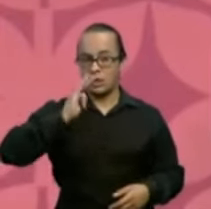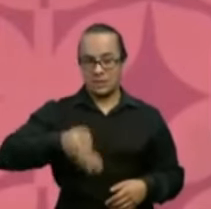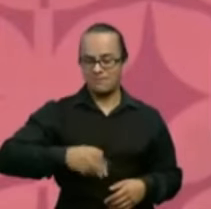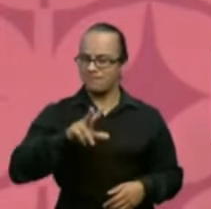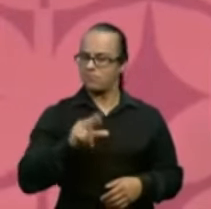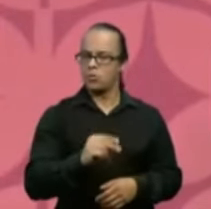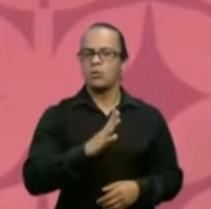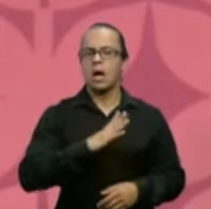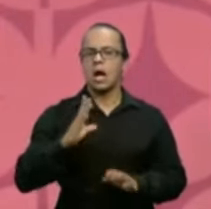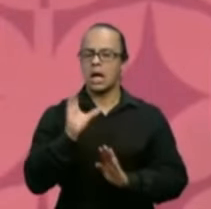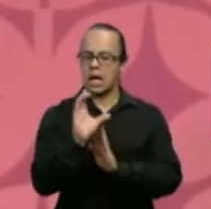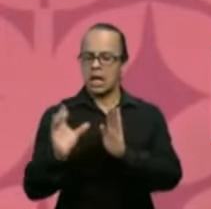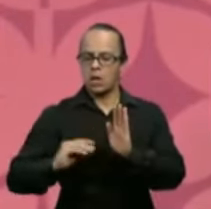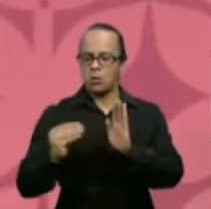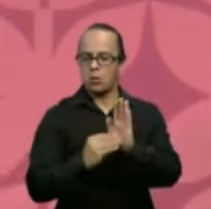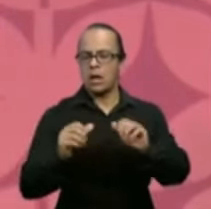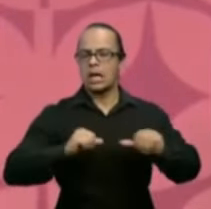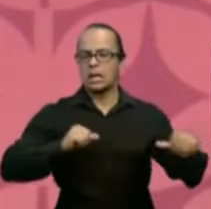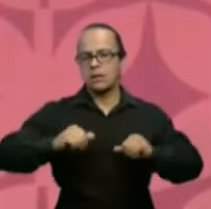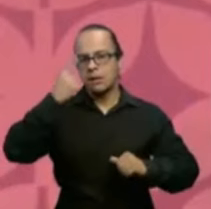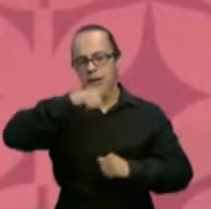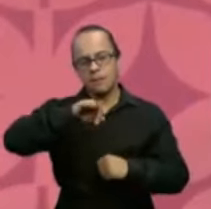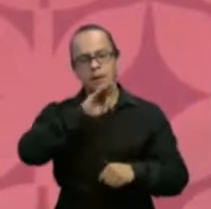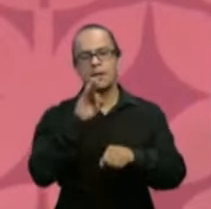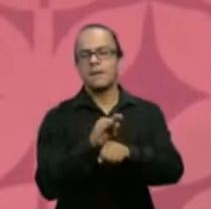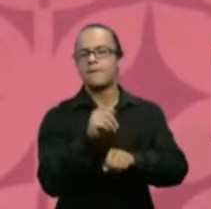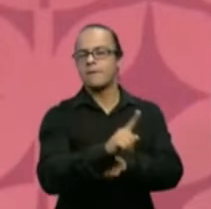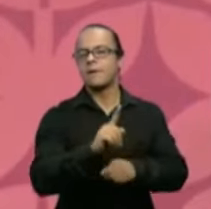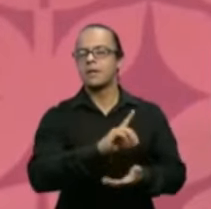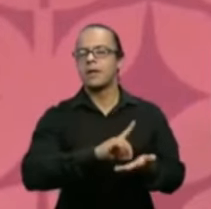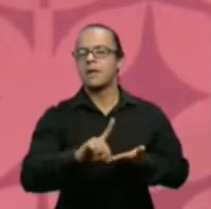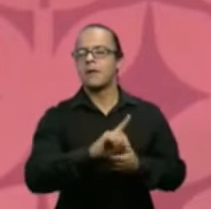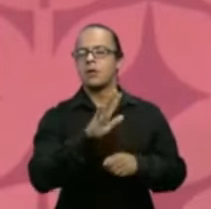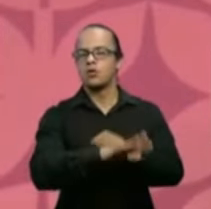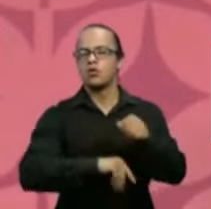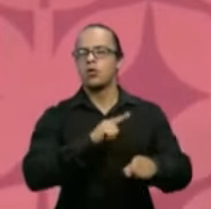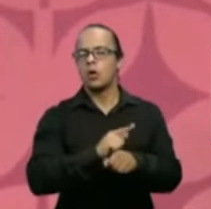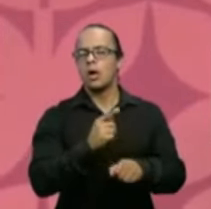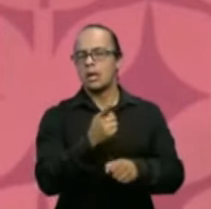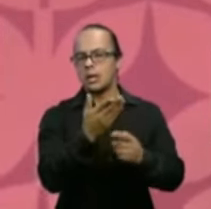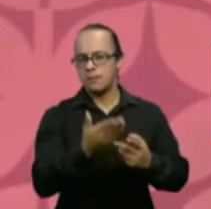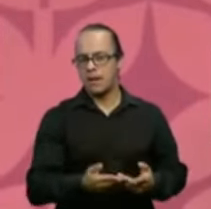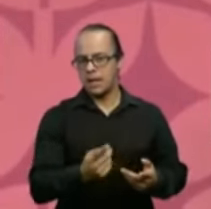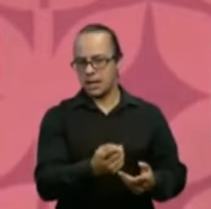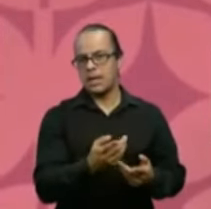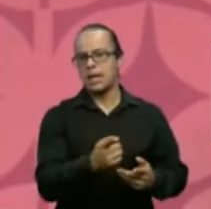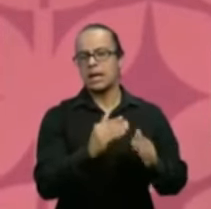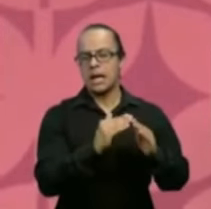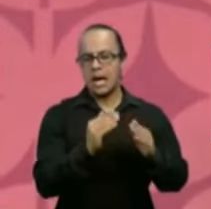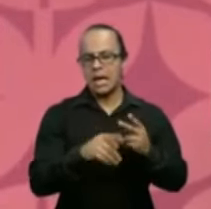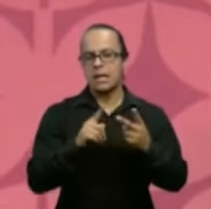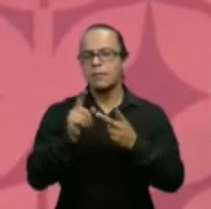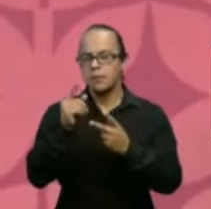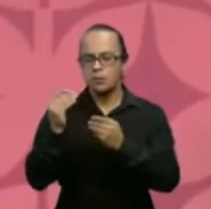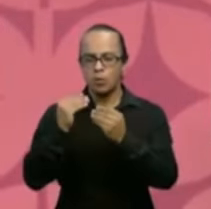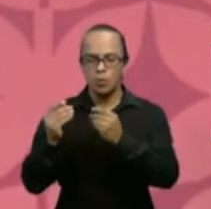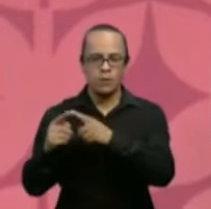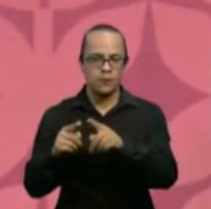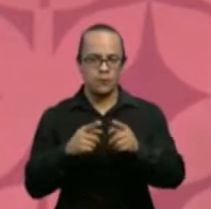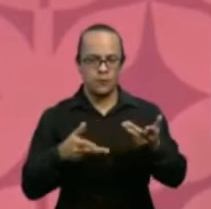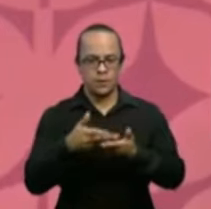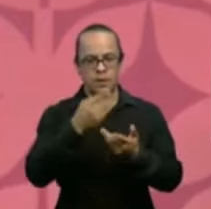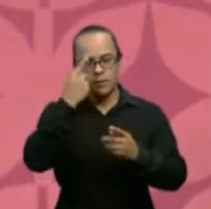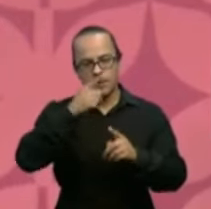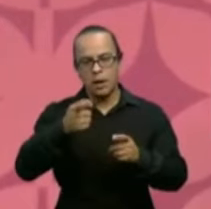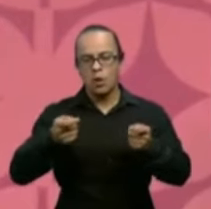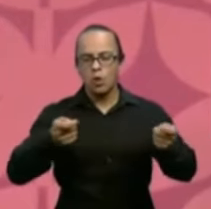primera agenda sobre los derechos de los animales de compañía silvestre y de consumo y crearemos un programa ético para el